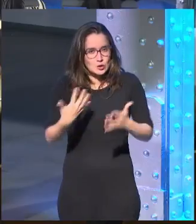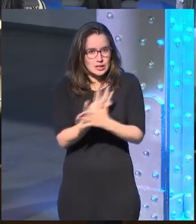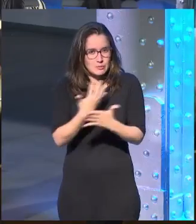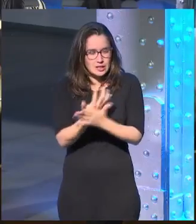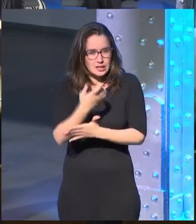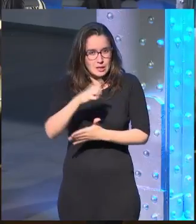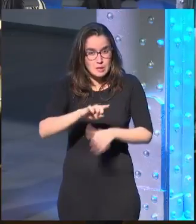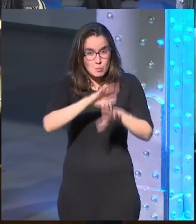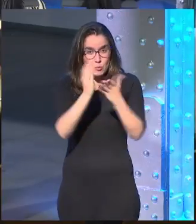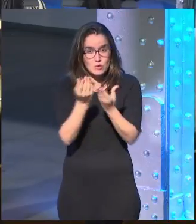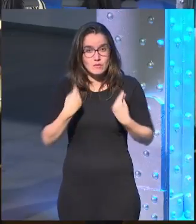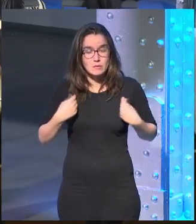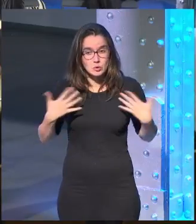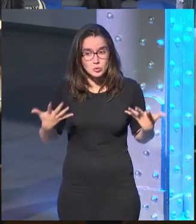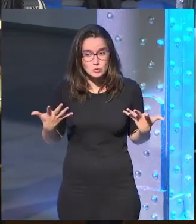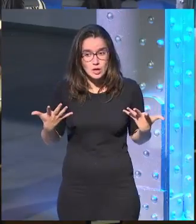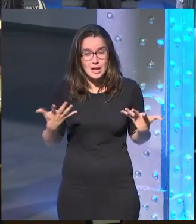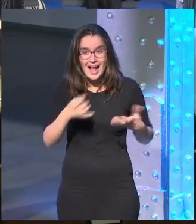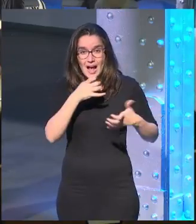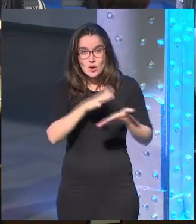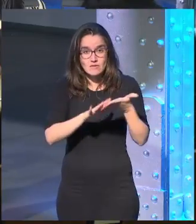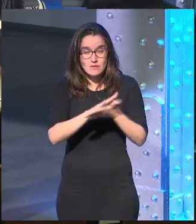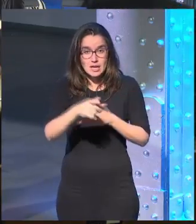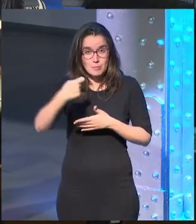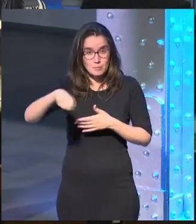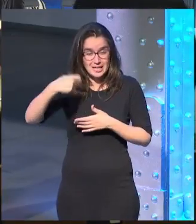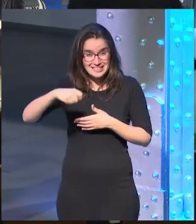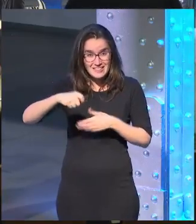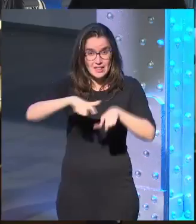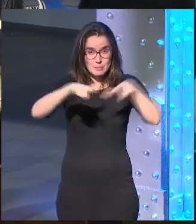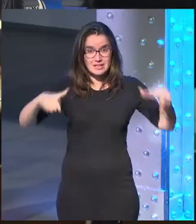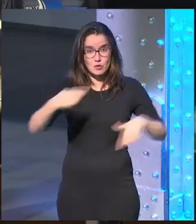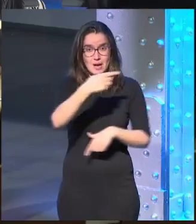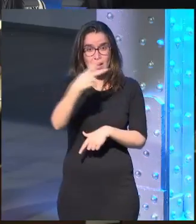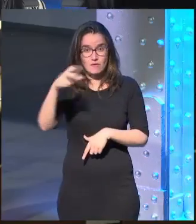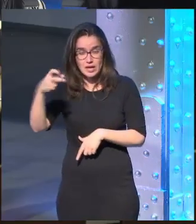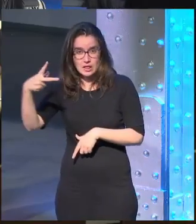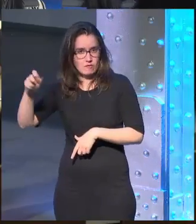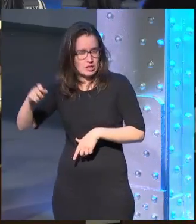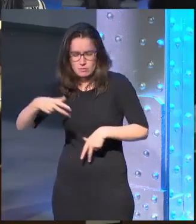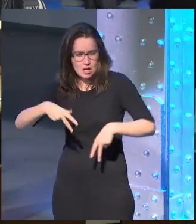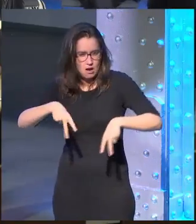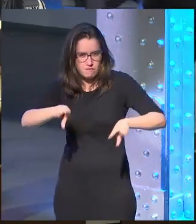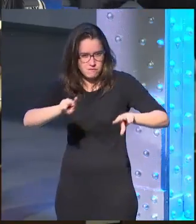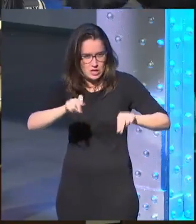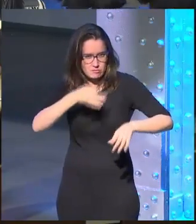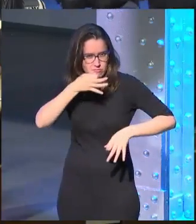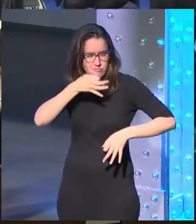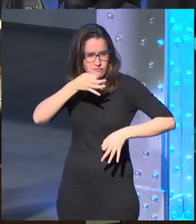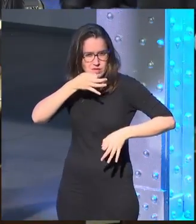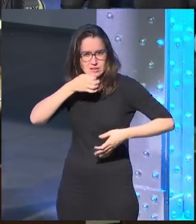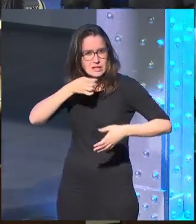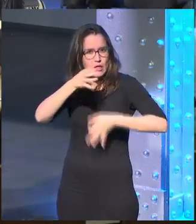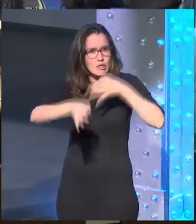también en qué mundo vivimos. Y ahora Salvador Sánchez Terán, presidente de la plataforma G2020, pone el broche de oro a este ciclo que ha profundizado